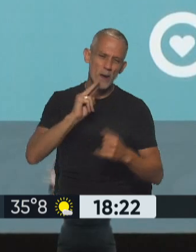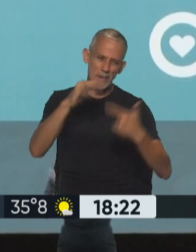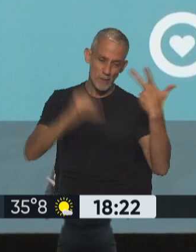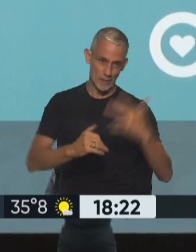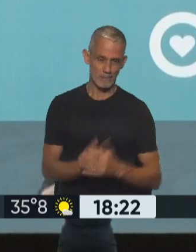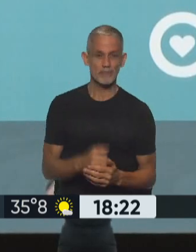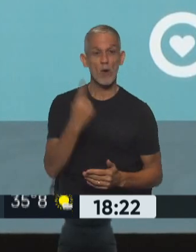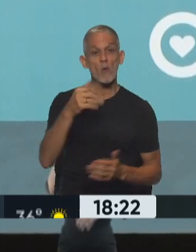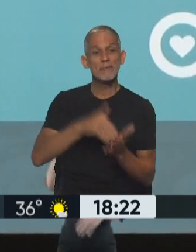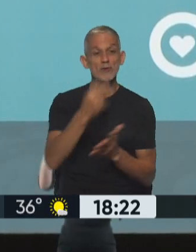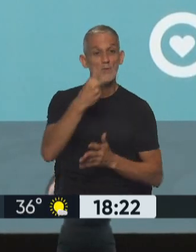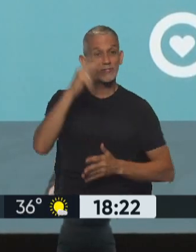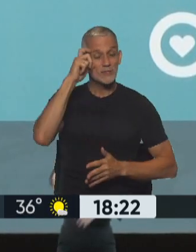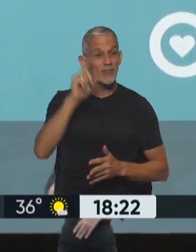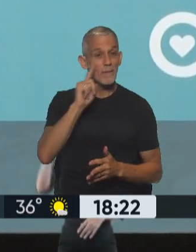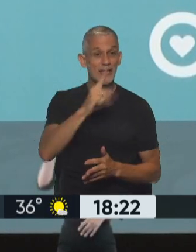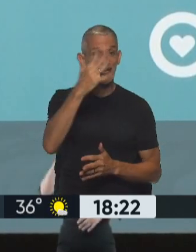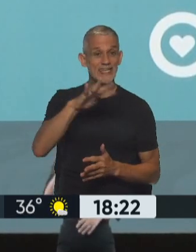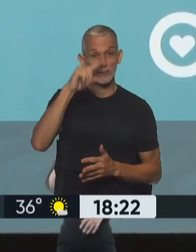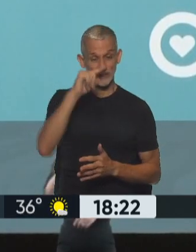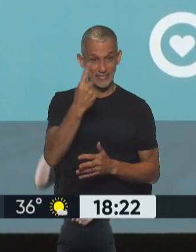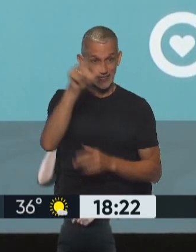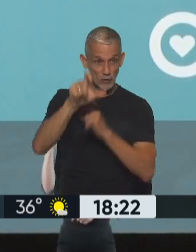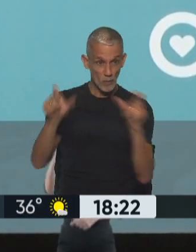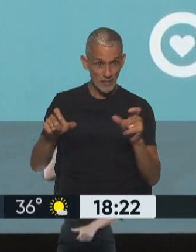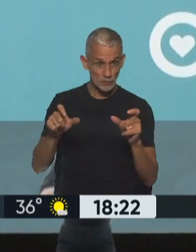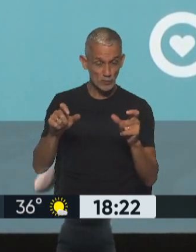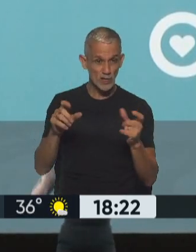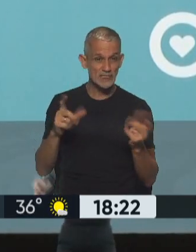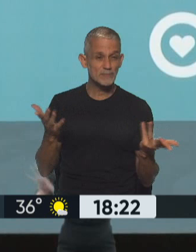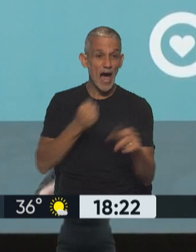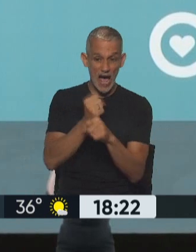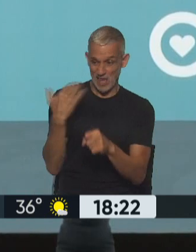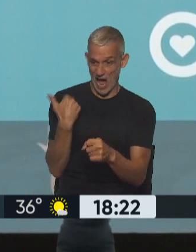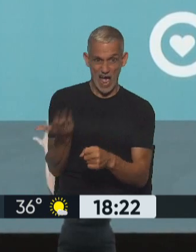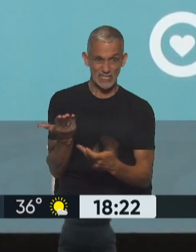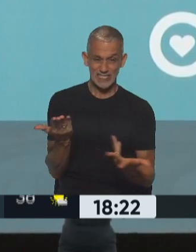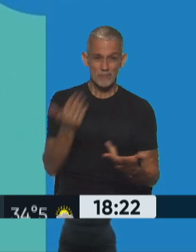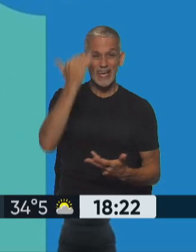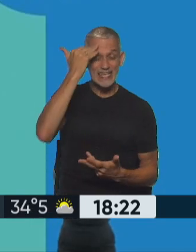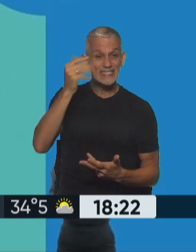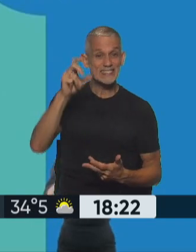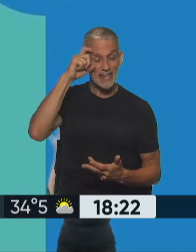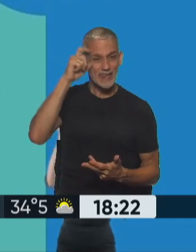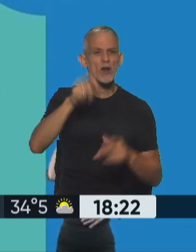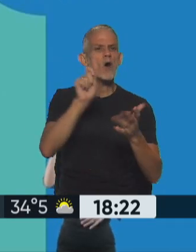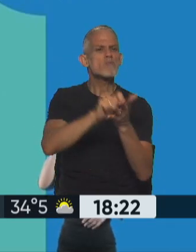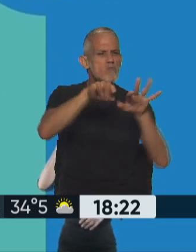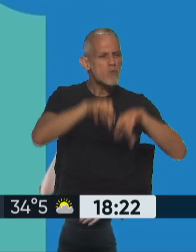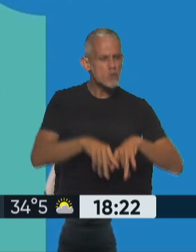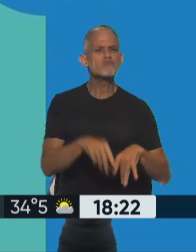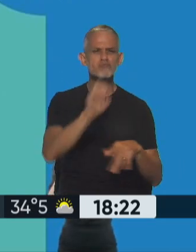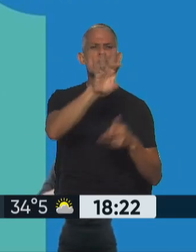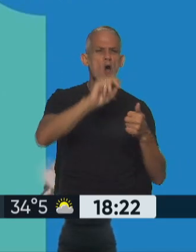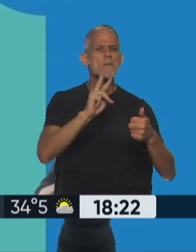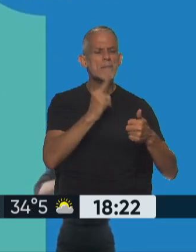un millón 210.000 571 personas hasta el día de ayer 15 de enero han validado la identidad